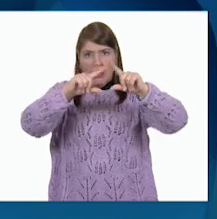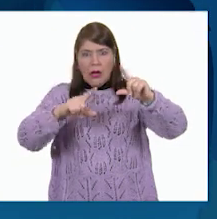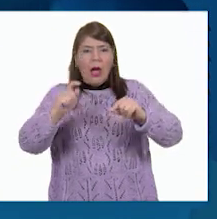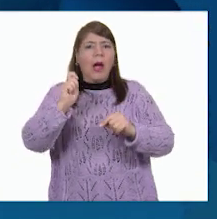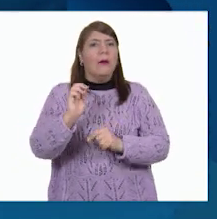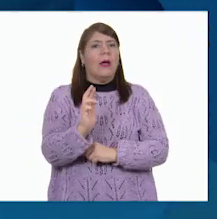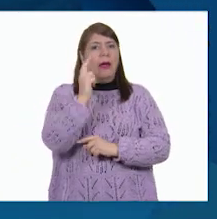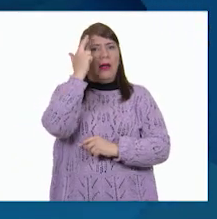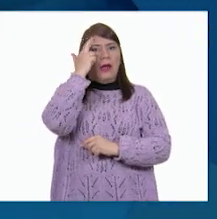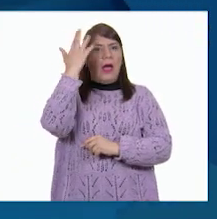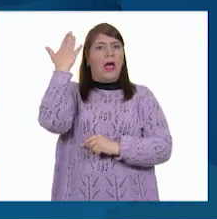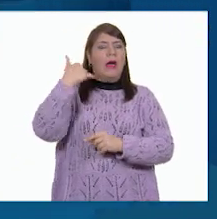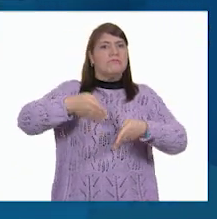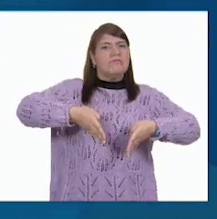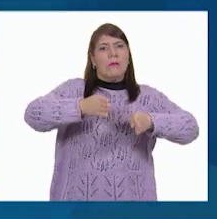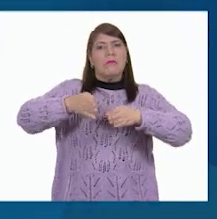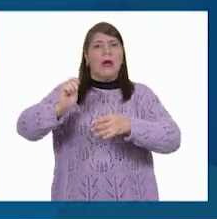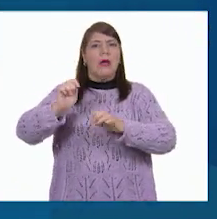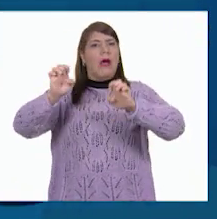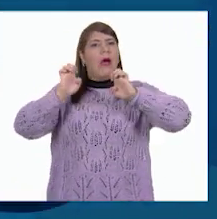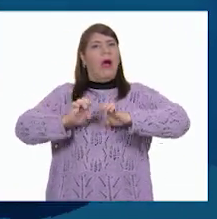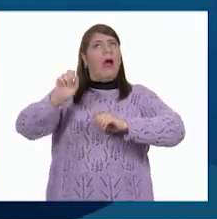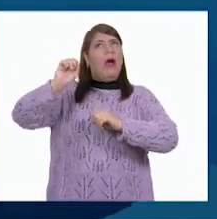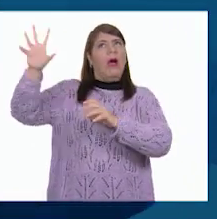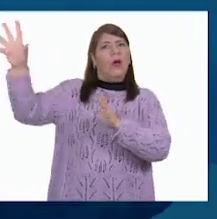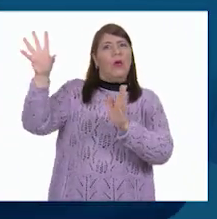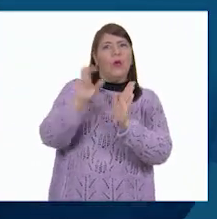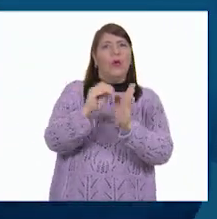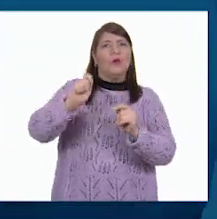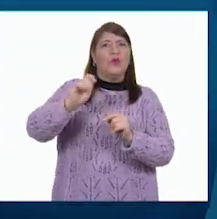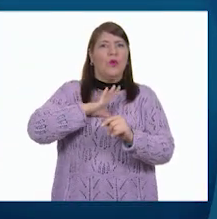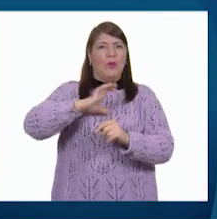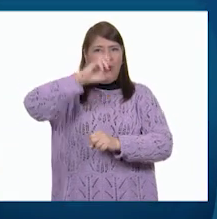emulación de los suntuosos banquetes de la aristocracia europea.